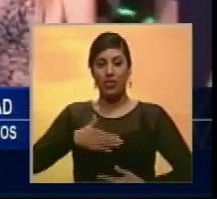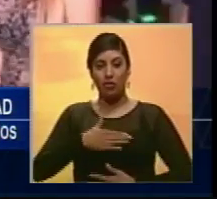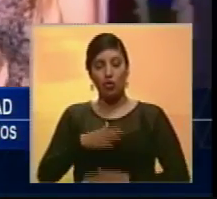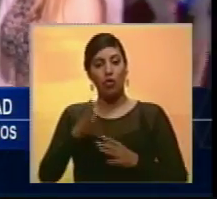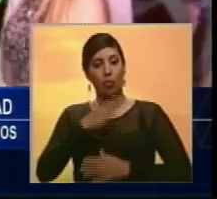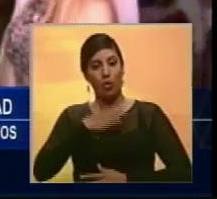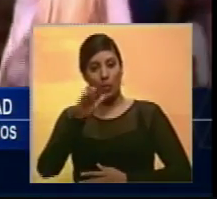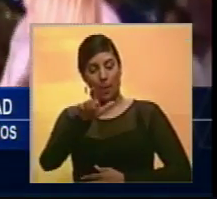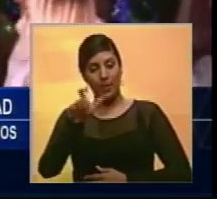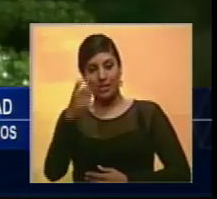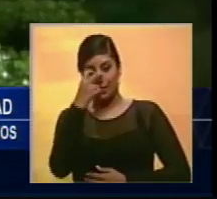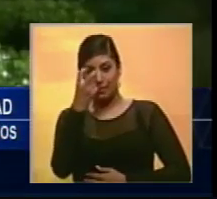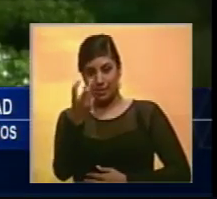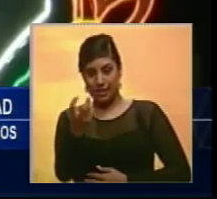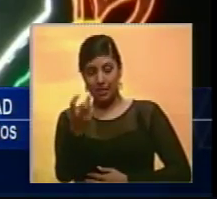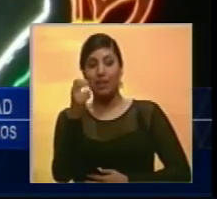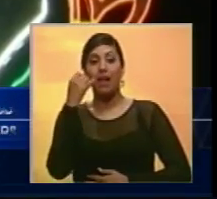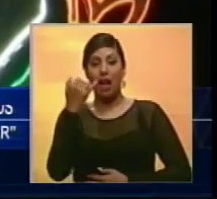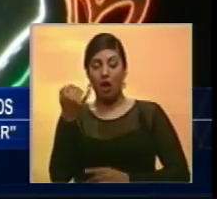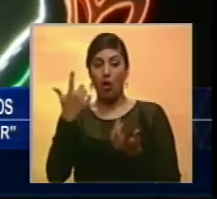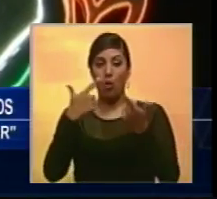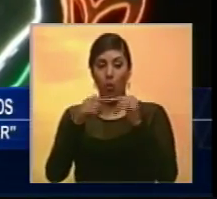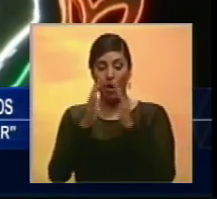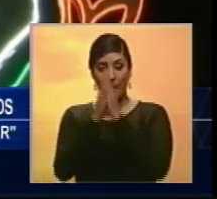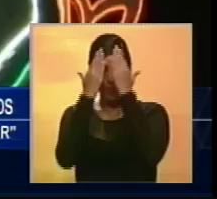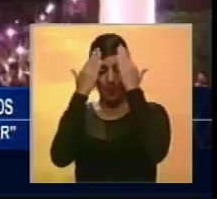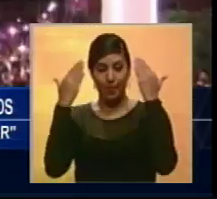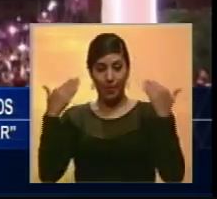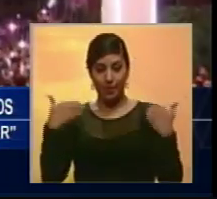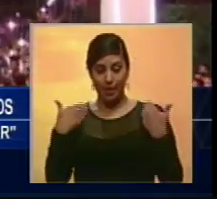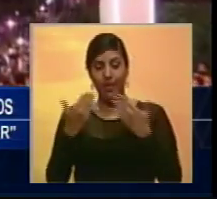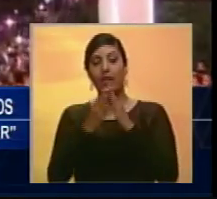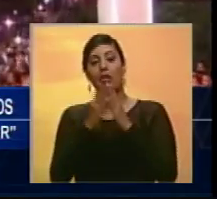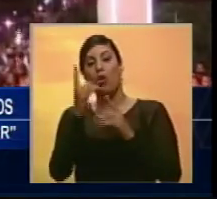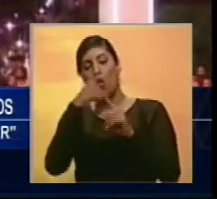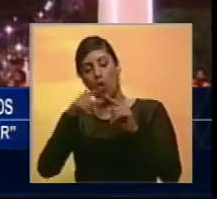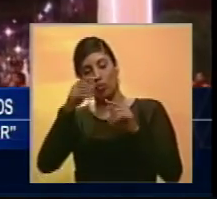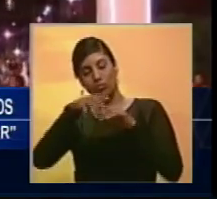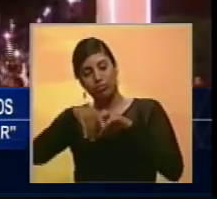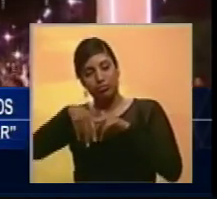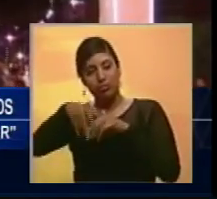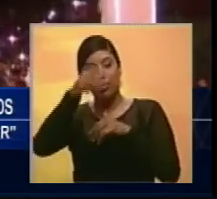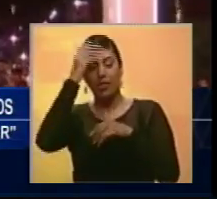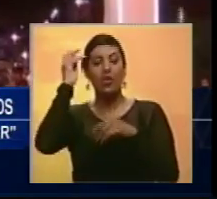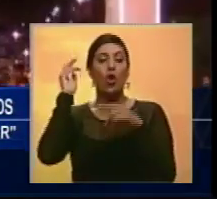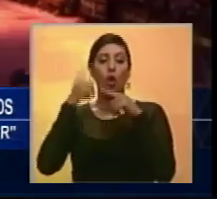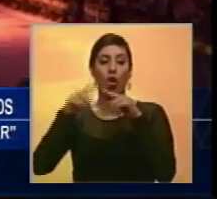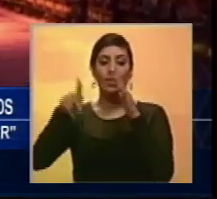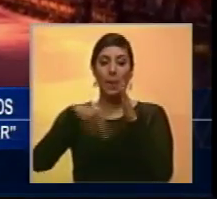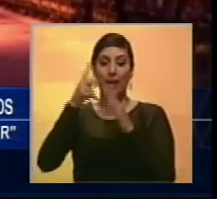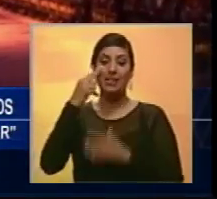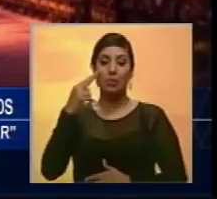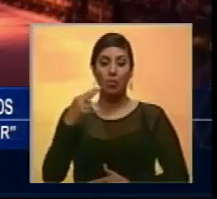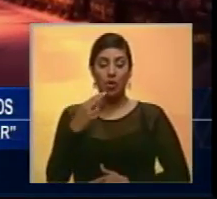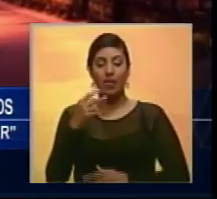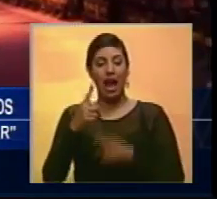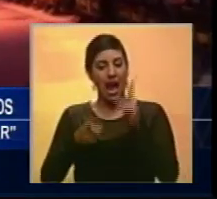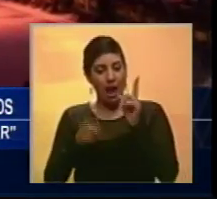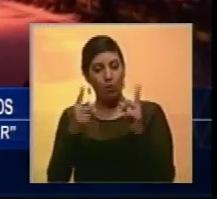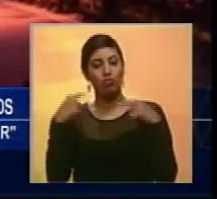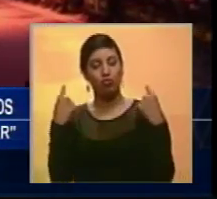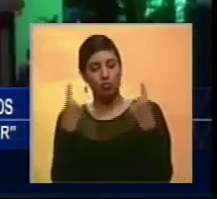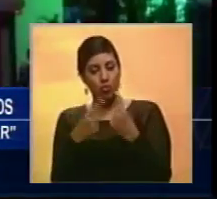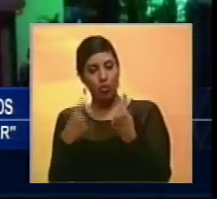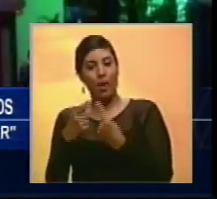de propios y visitantes. La redoma de la Virgen de los Desamparados, el Boulevard Cacique Toronoima y la Plaza Bolívar son algunos de los